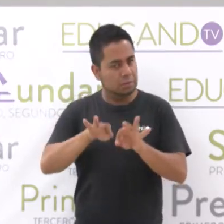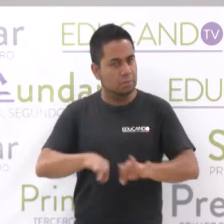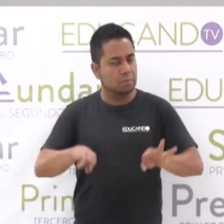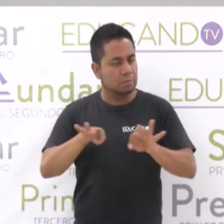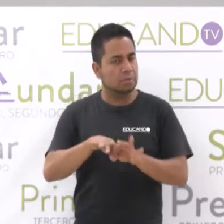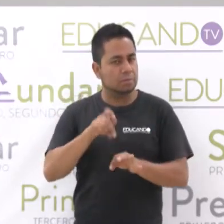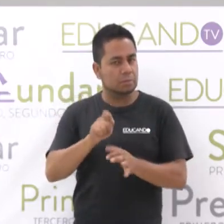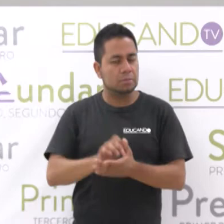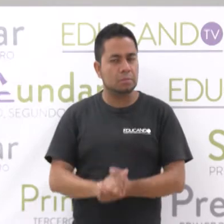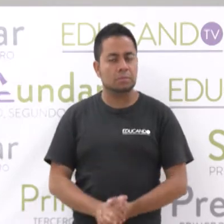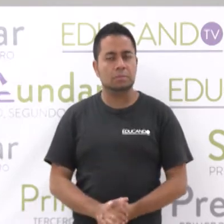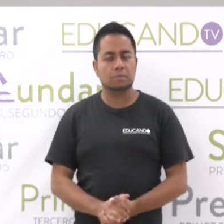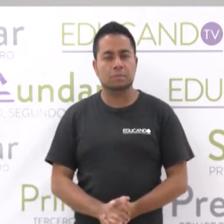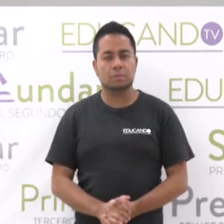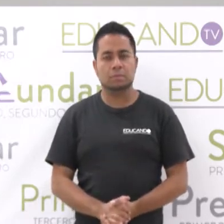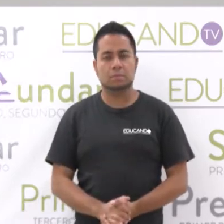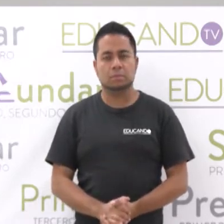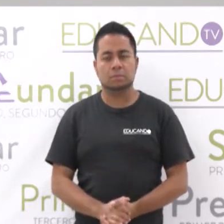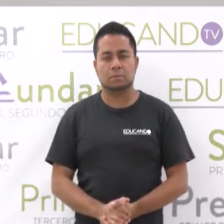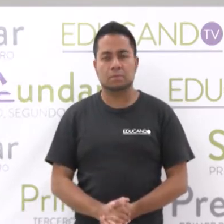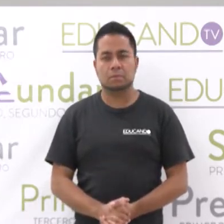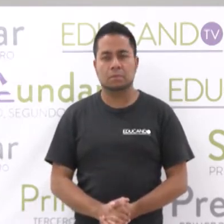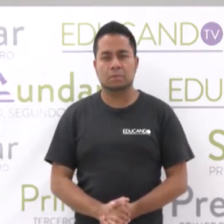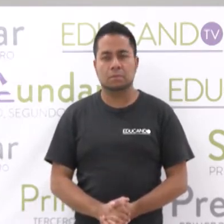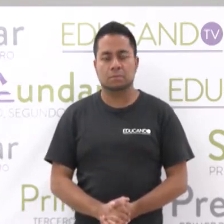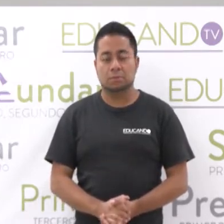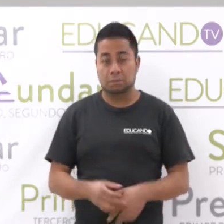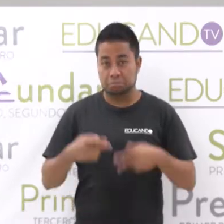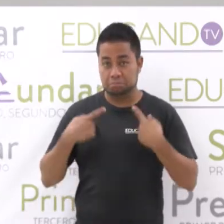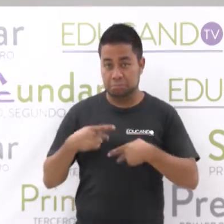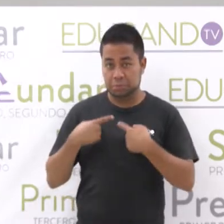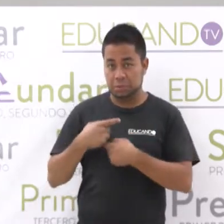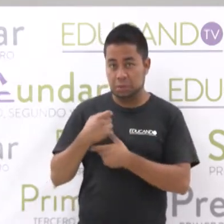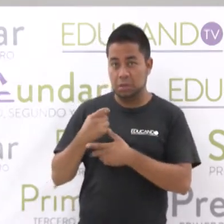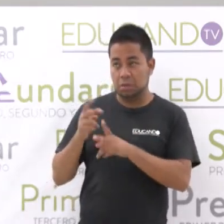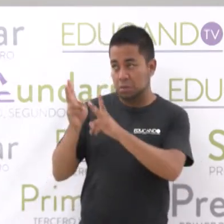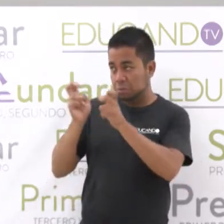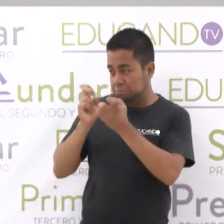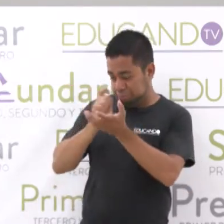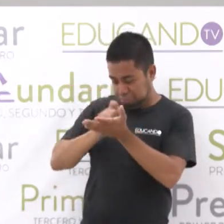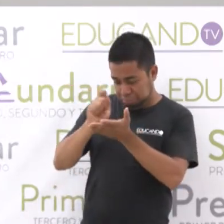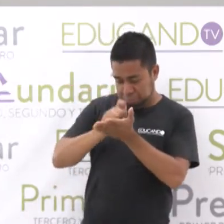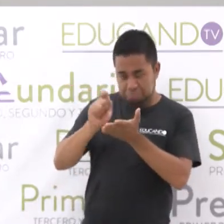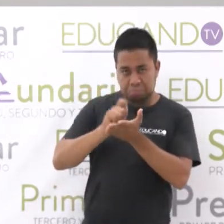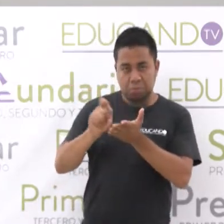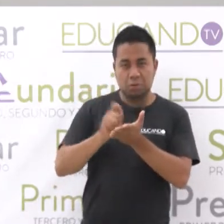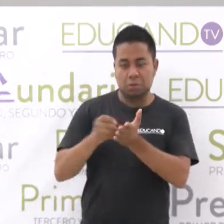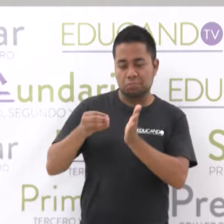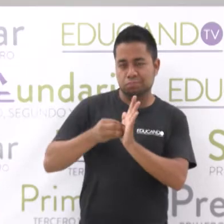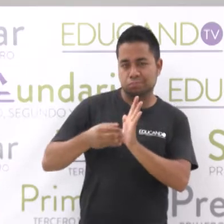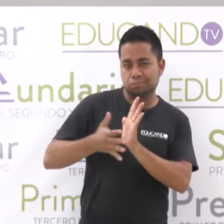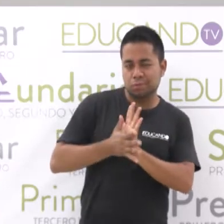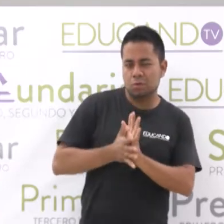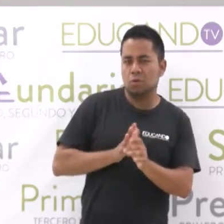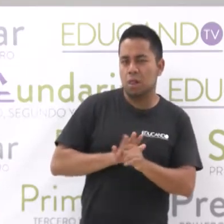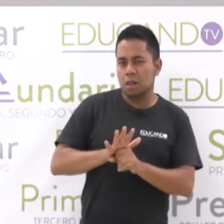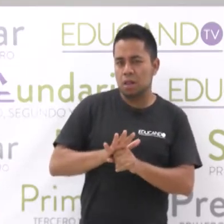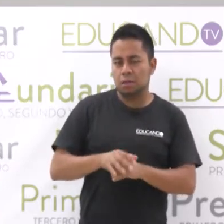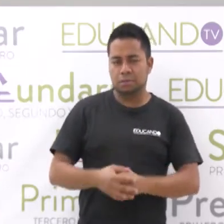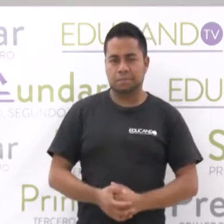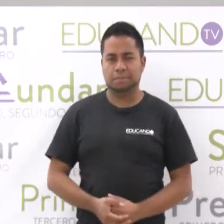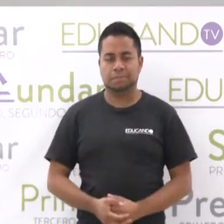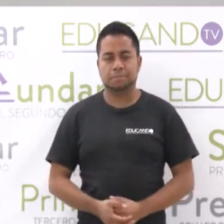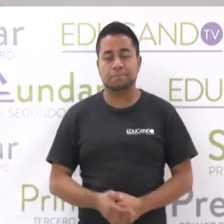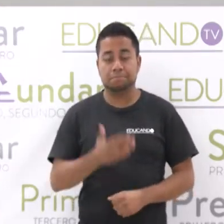aún, ¿cuáles son las fuentes que el escritor incorporó en su reportaje? Pues